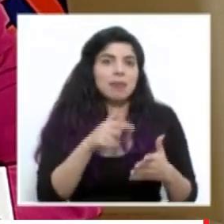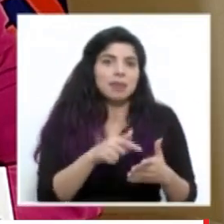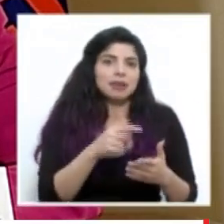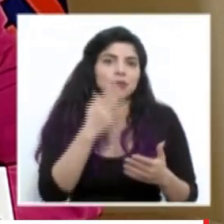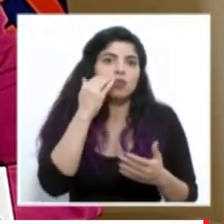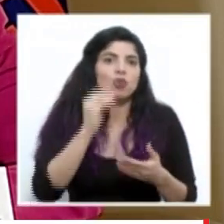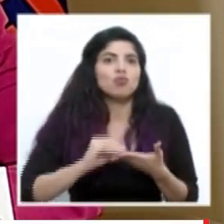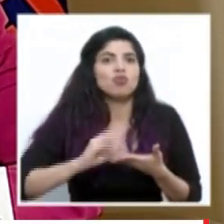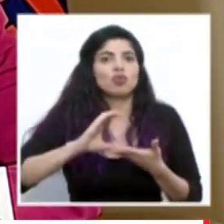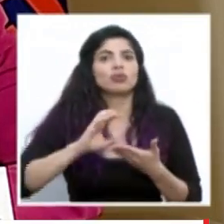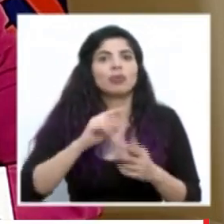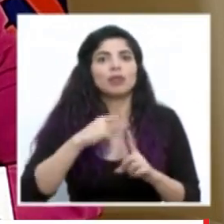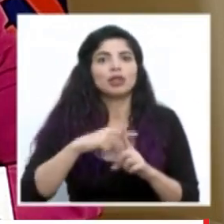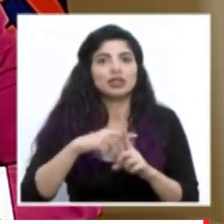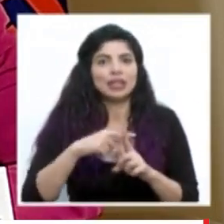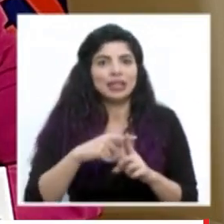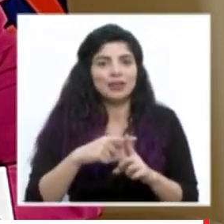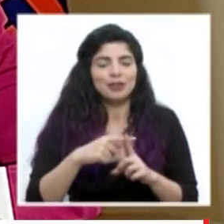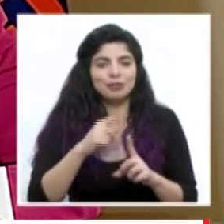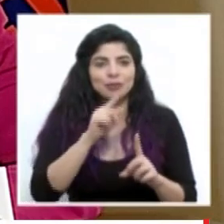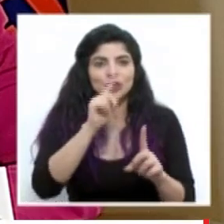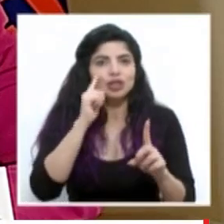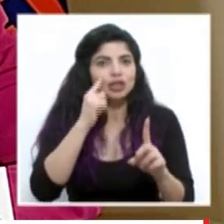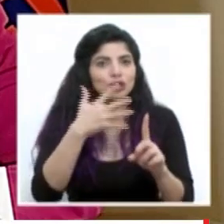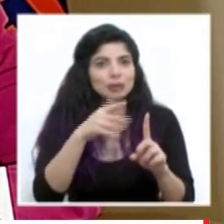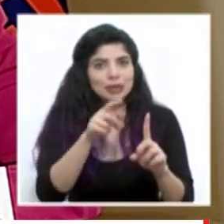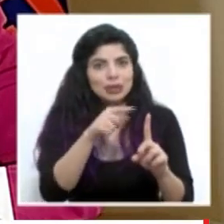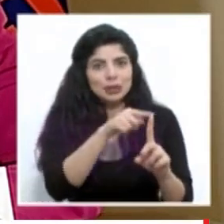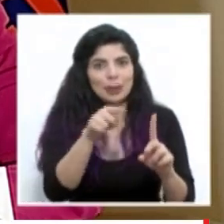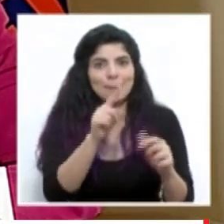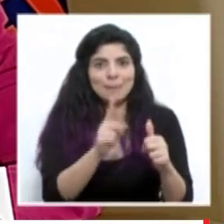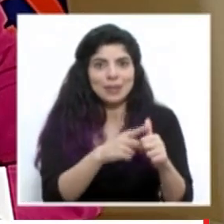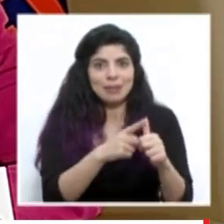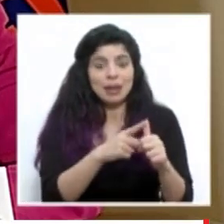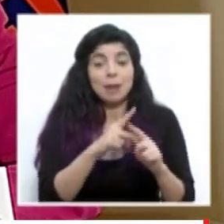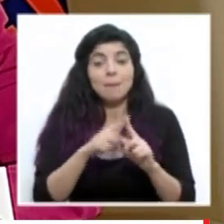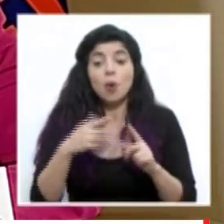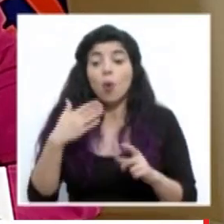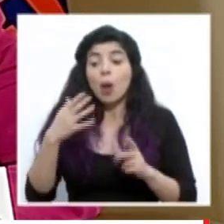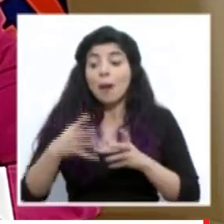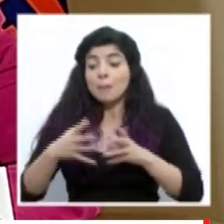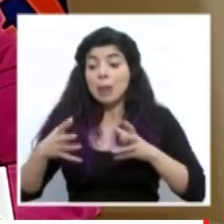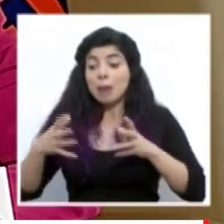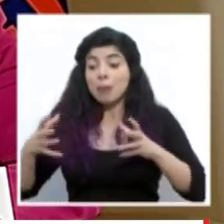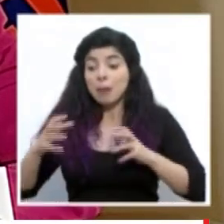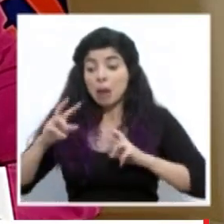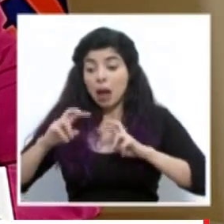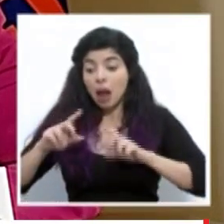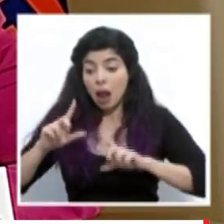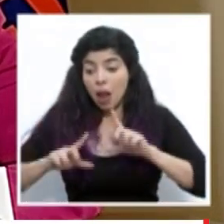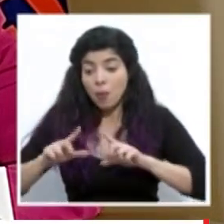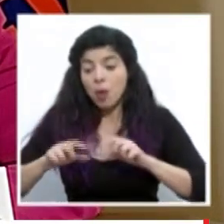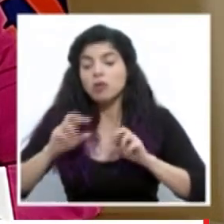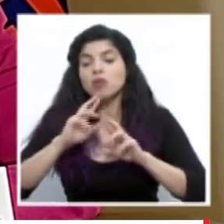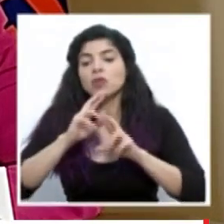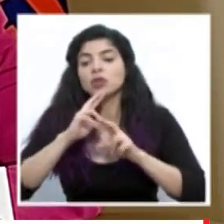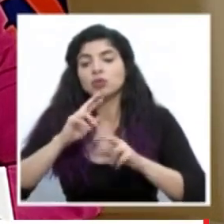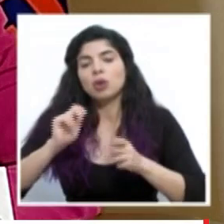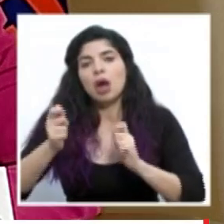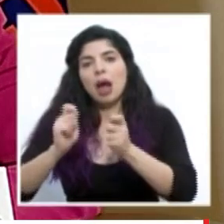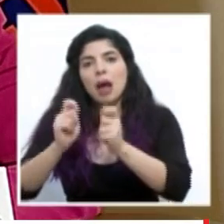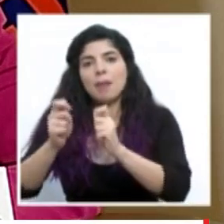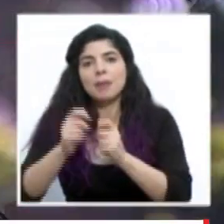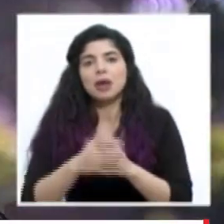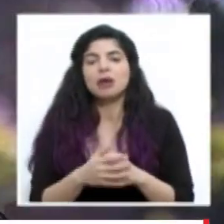la positividad, pero conforme vayamos aumentando la capacidad, vamos a ir viendo cómo eso puede empezar a variar.